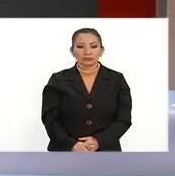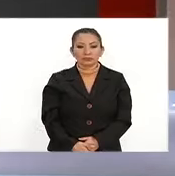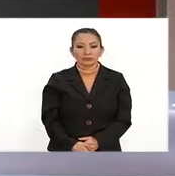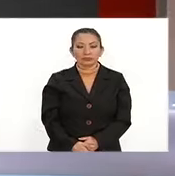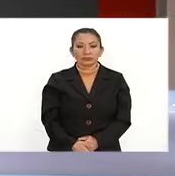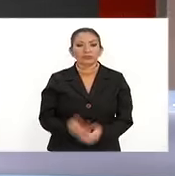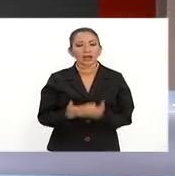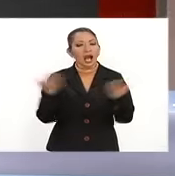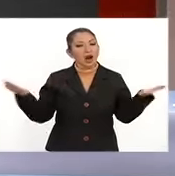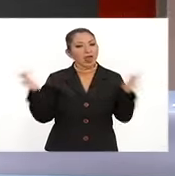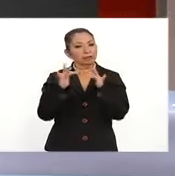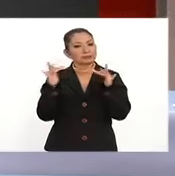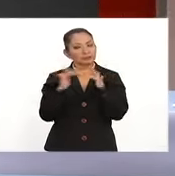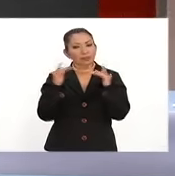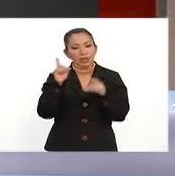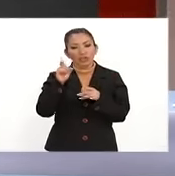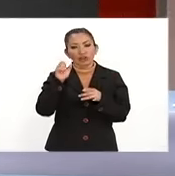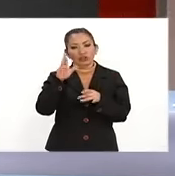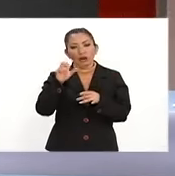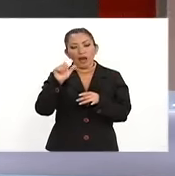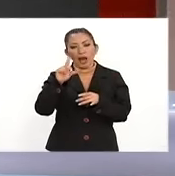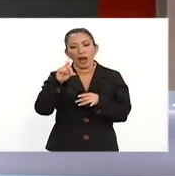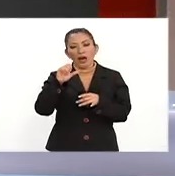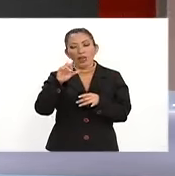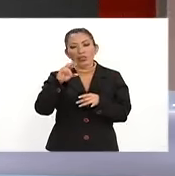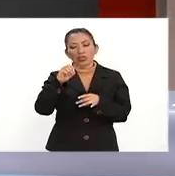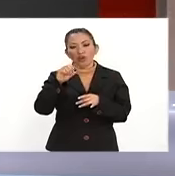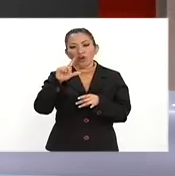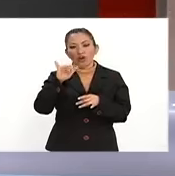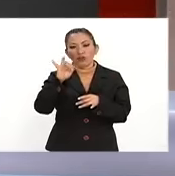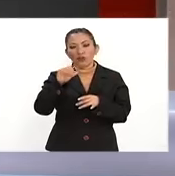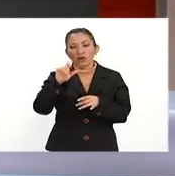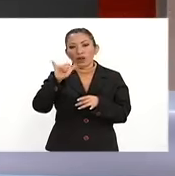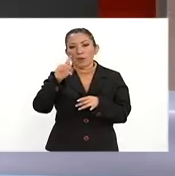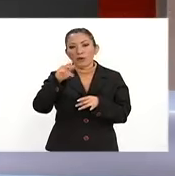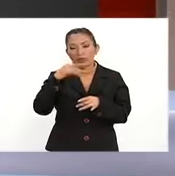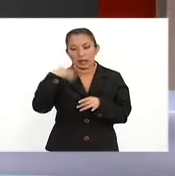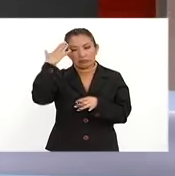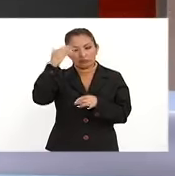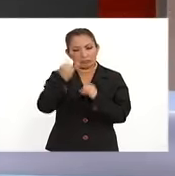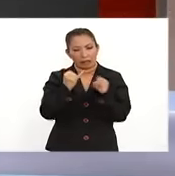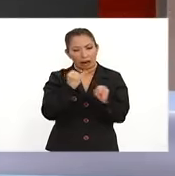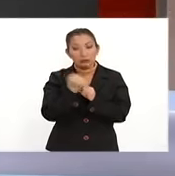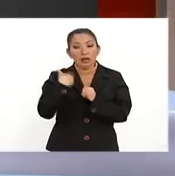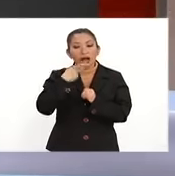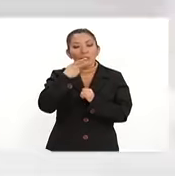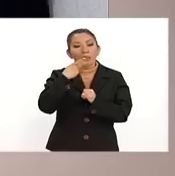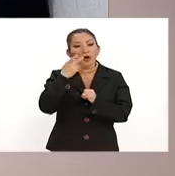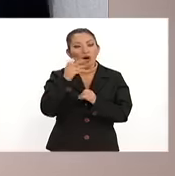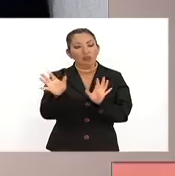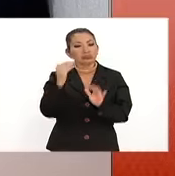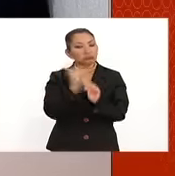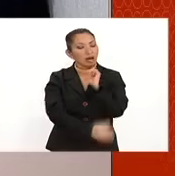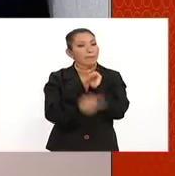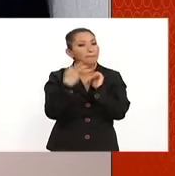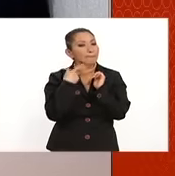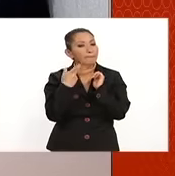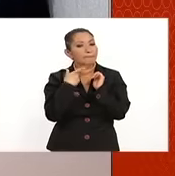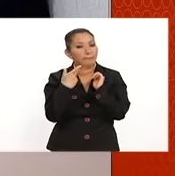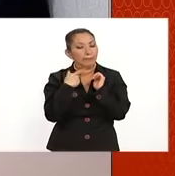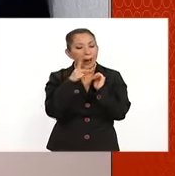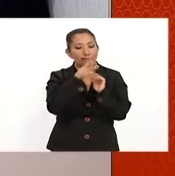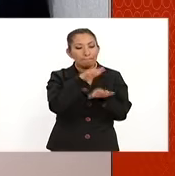Nos vamos a enlazar con el doctor Adolfo Laborde, internacionalista, con quien vamos a hablar del fin de la llamada política pies secos,